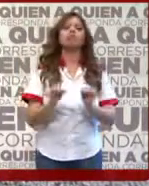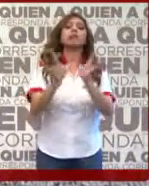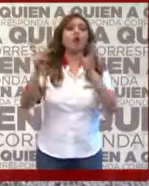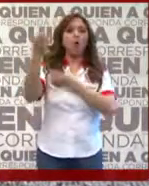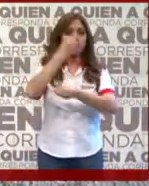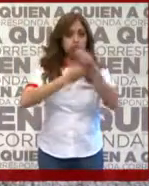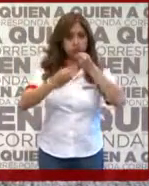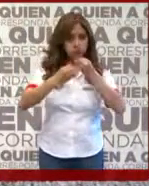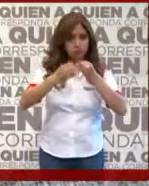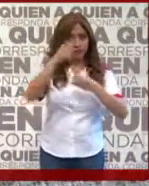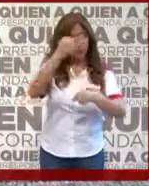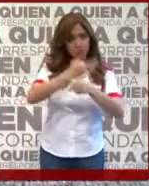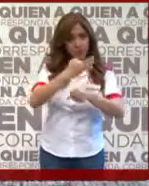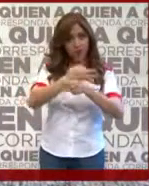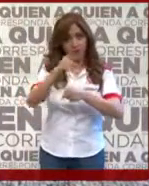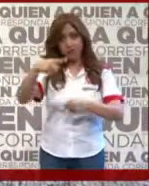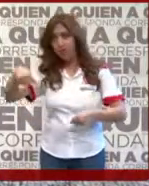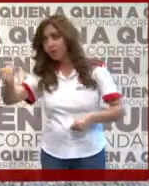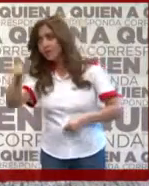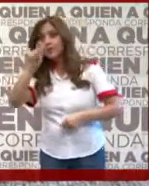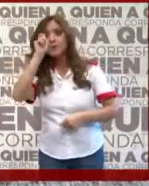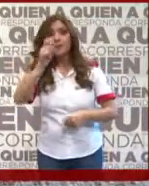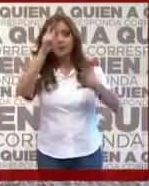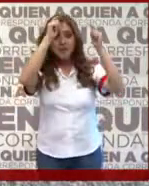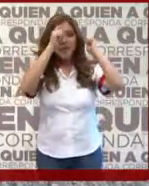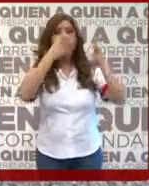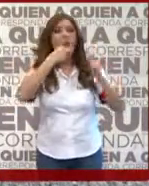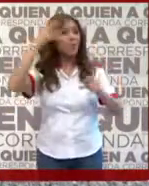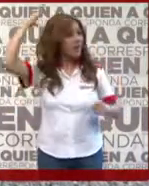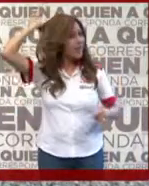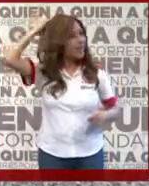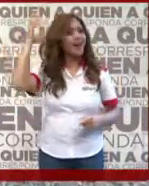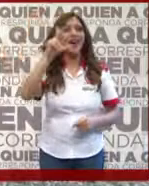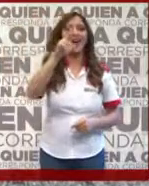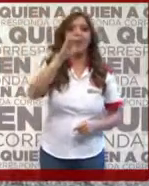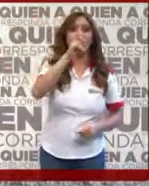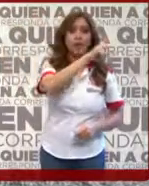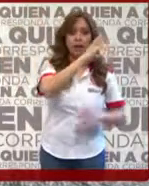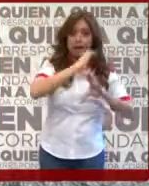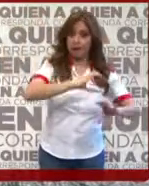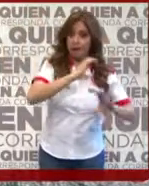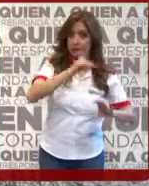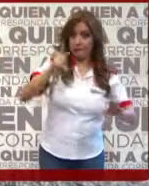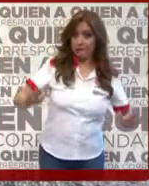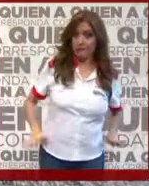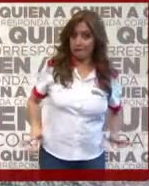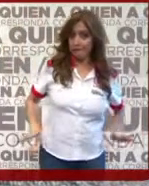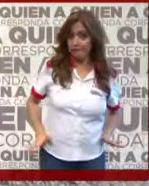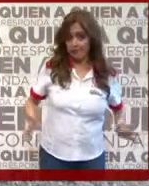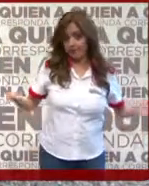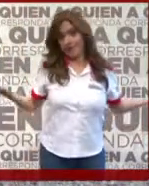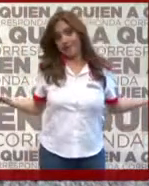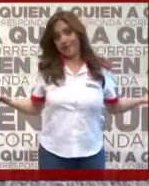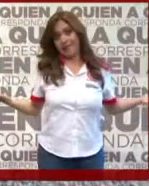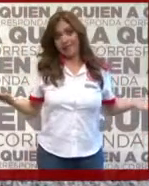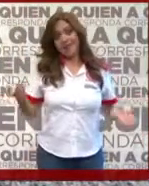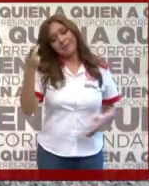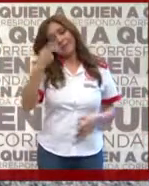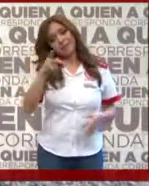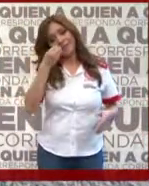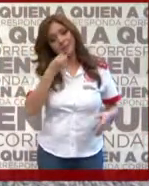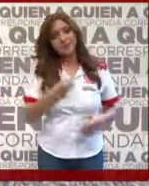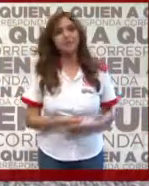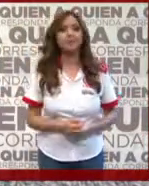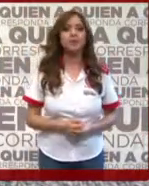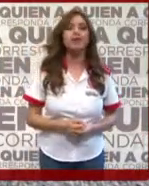por ahí hay un cuate de gorrita que se llama Rodrigo. En breve canta. Si su cara de tristeza no es gratis. Sí. Pero bueno.